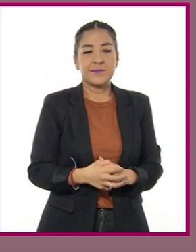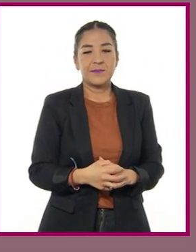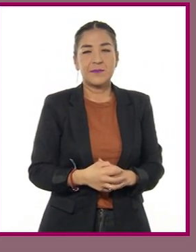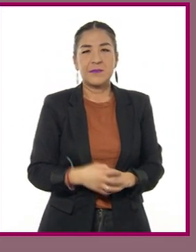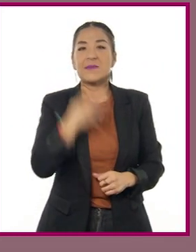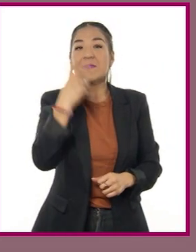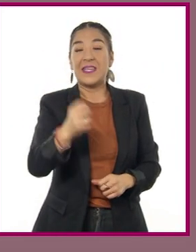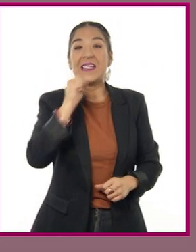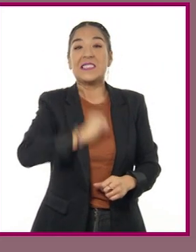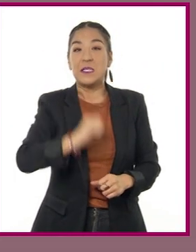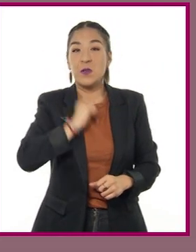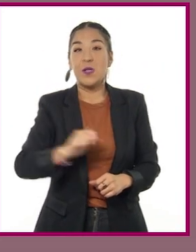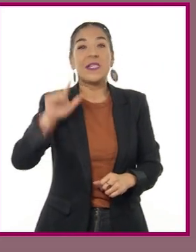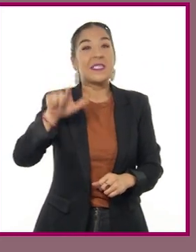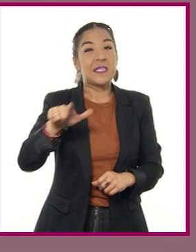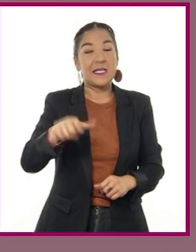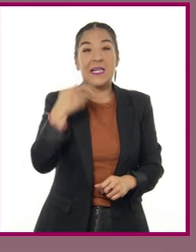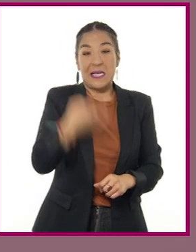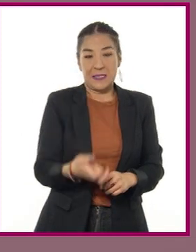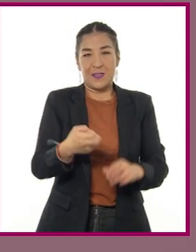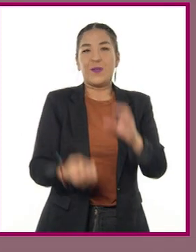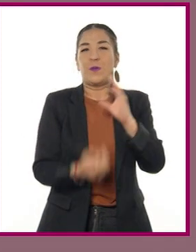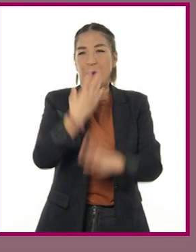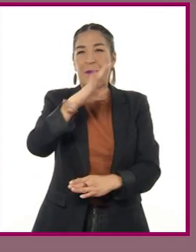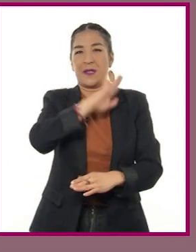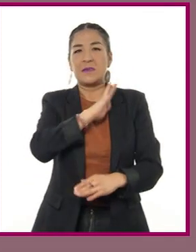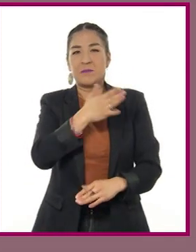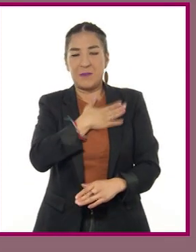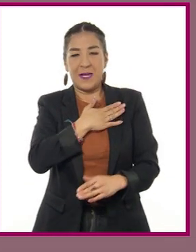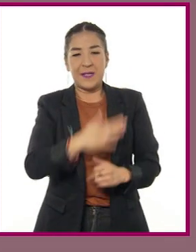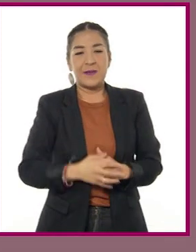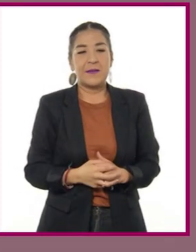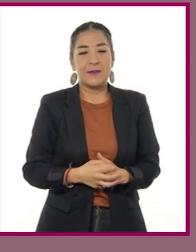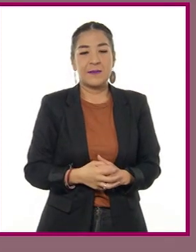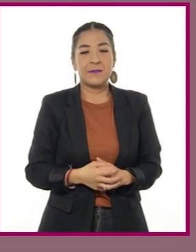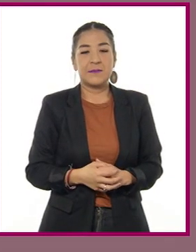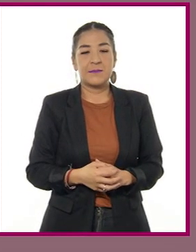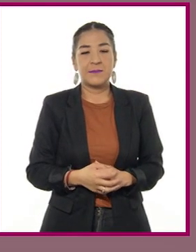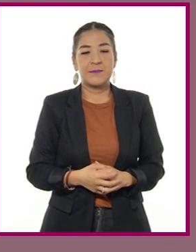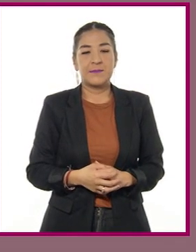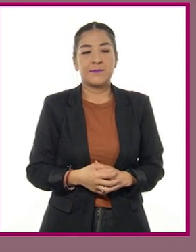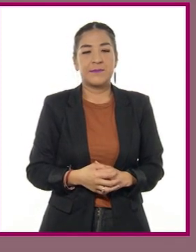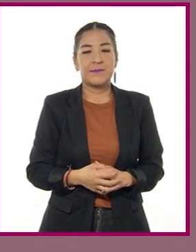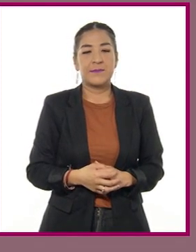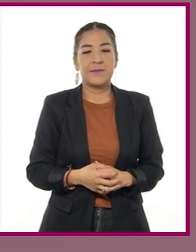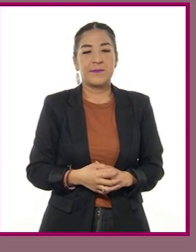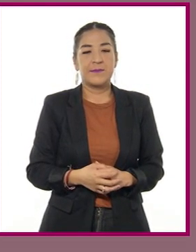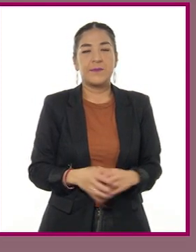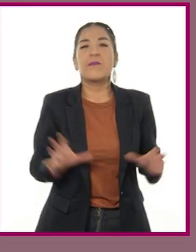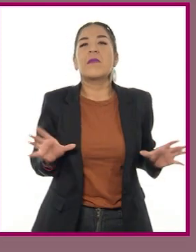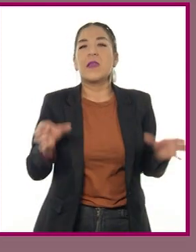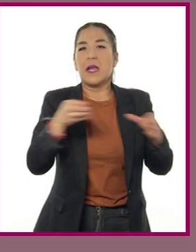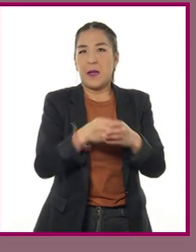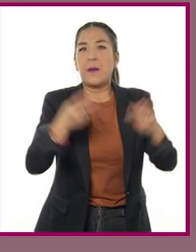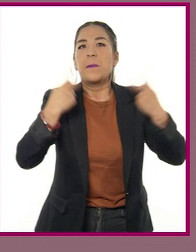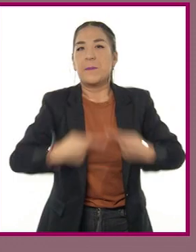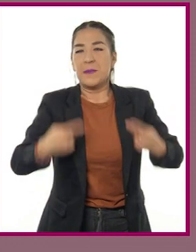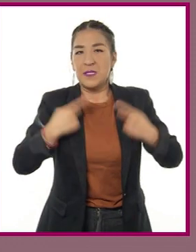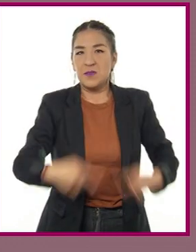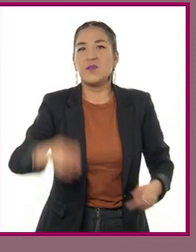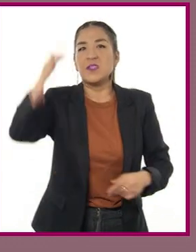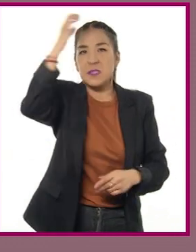Ya para el siglo XVII, en la Nueva España, existía una comunidad científica bien consolidada, integrada por